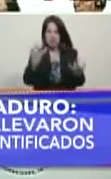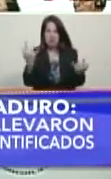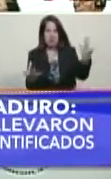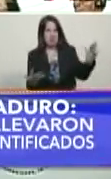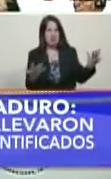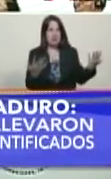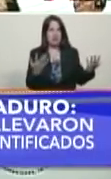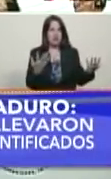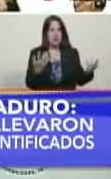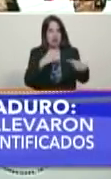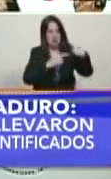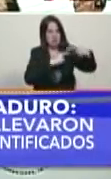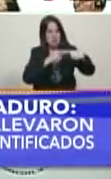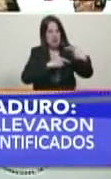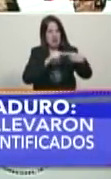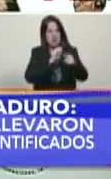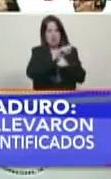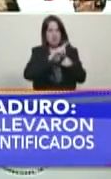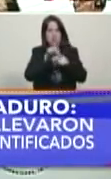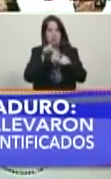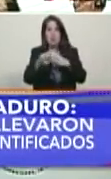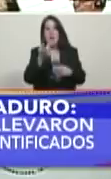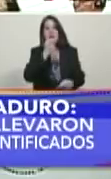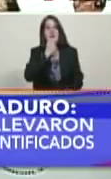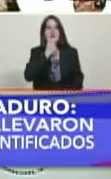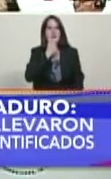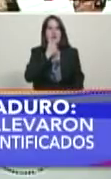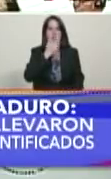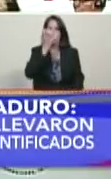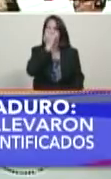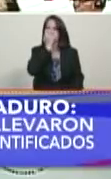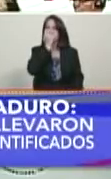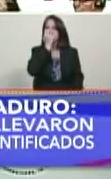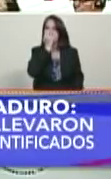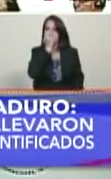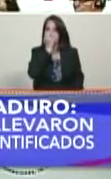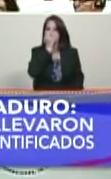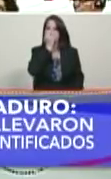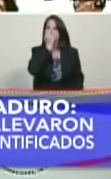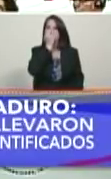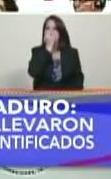guayas pitos máscara antigás